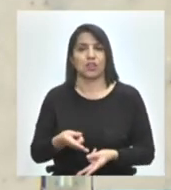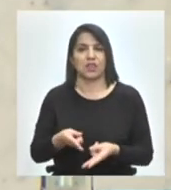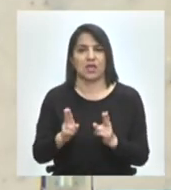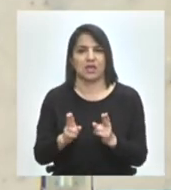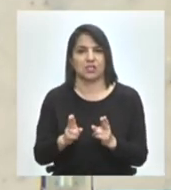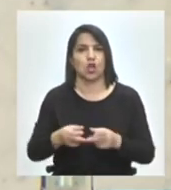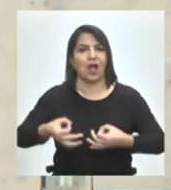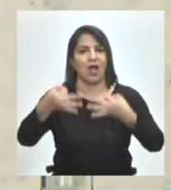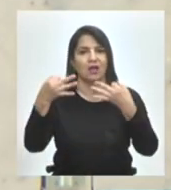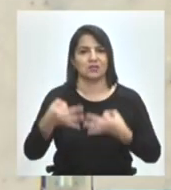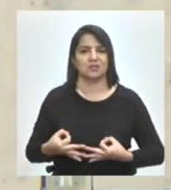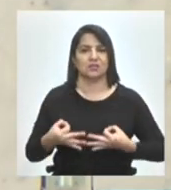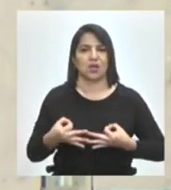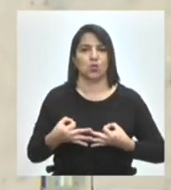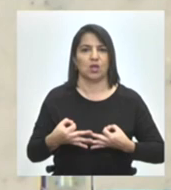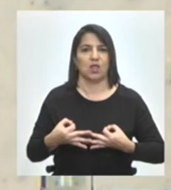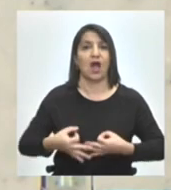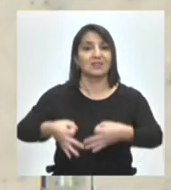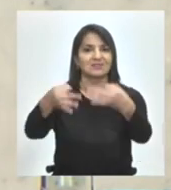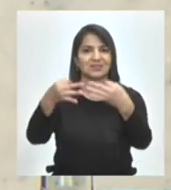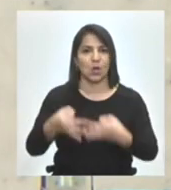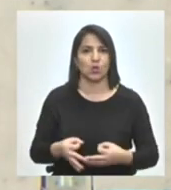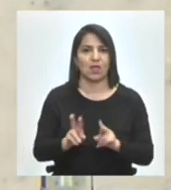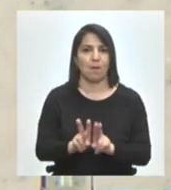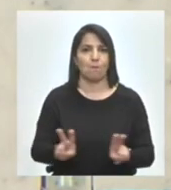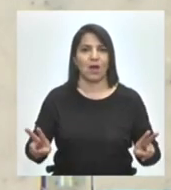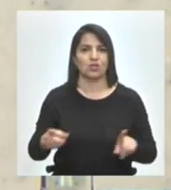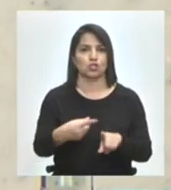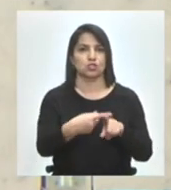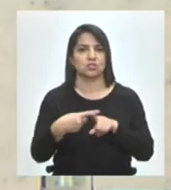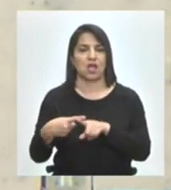para garantizar la seguridad y la paz social.